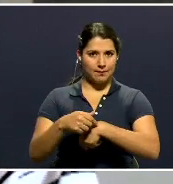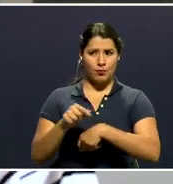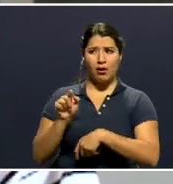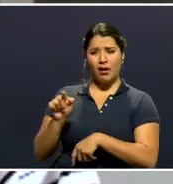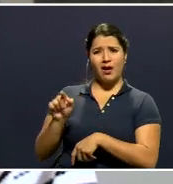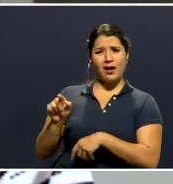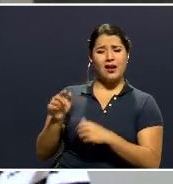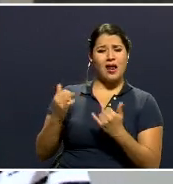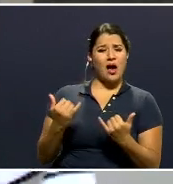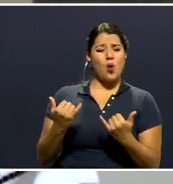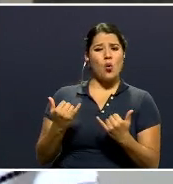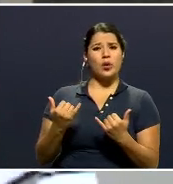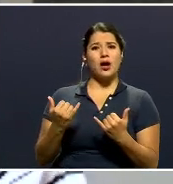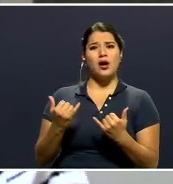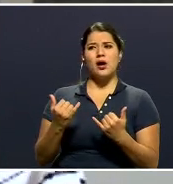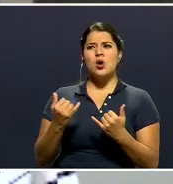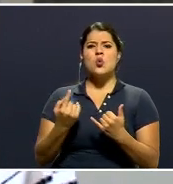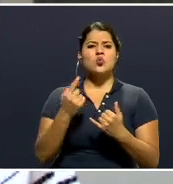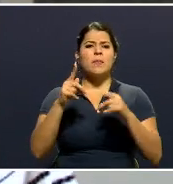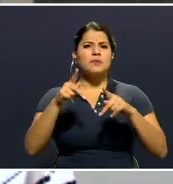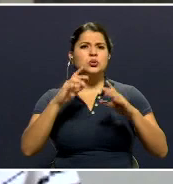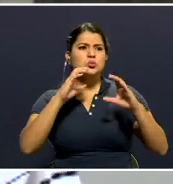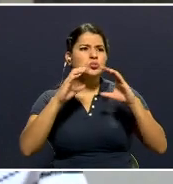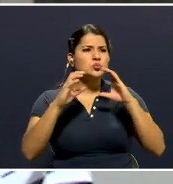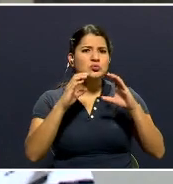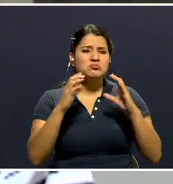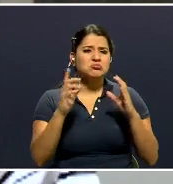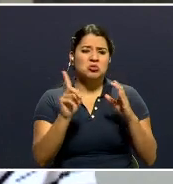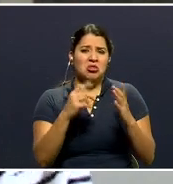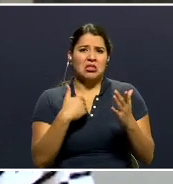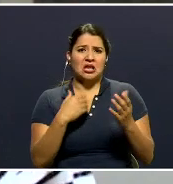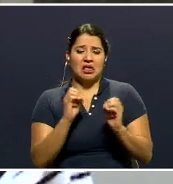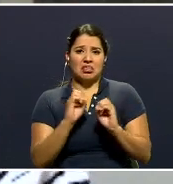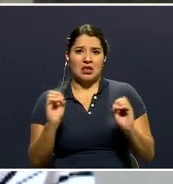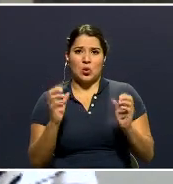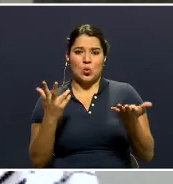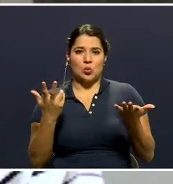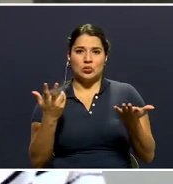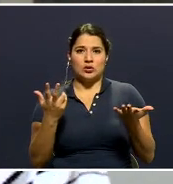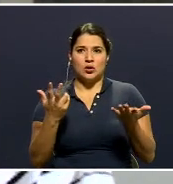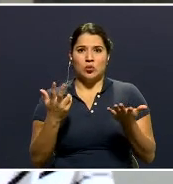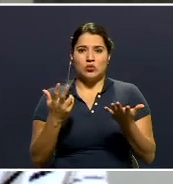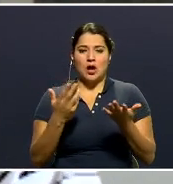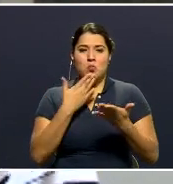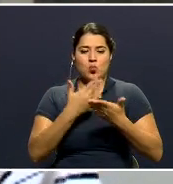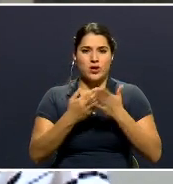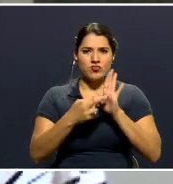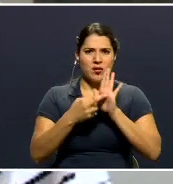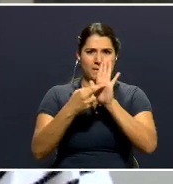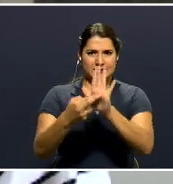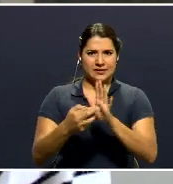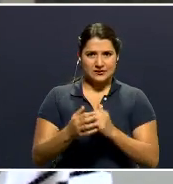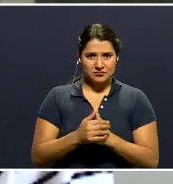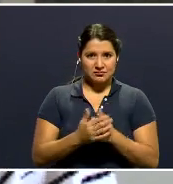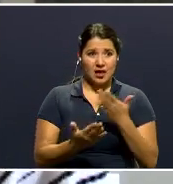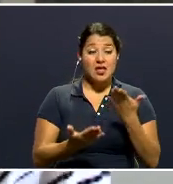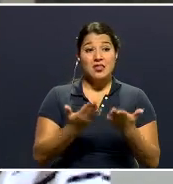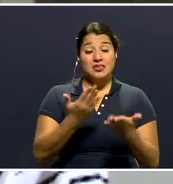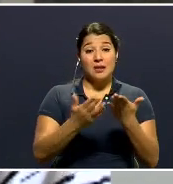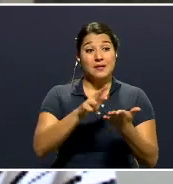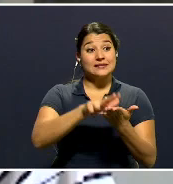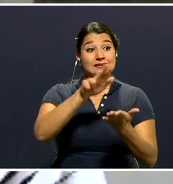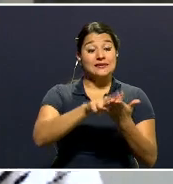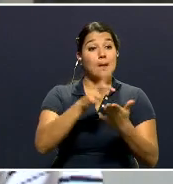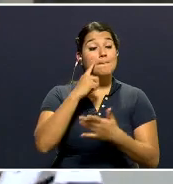Morales se había convertido en un interlocutor prácticamente inválido con esta moción de censura presentada, aunque fuera aprobada por los 38 votos o